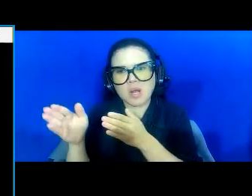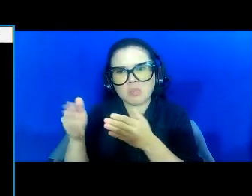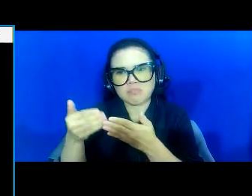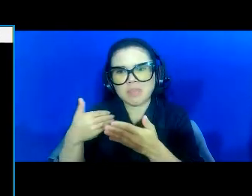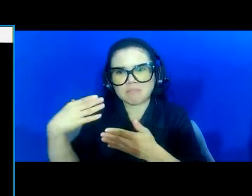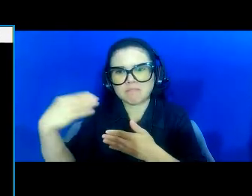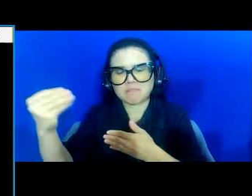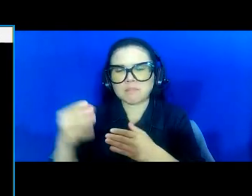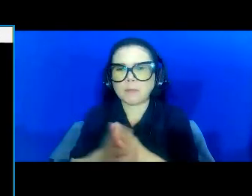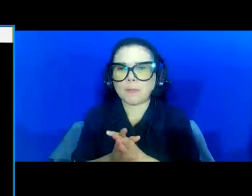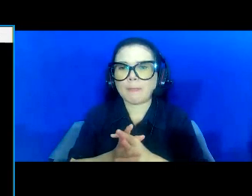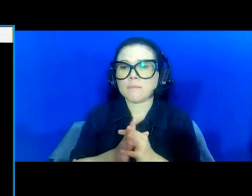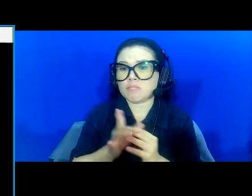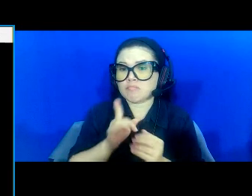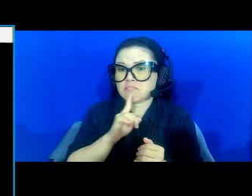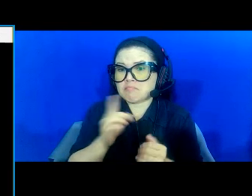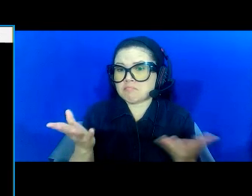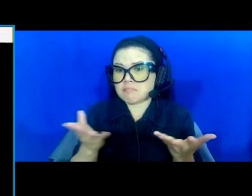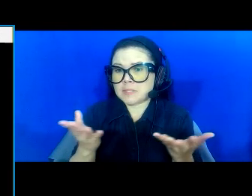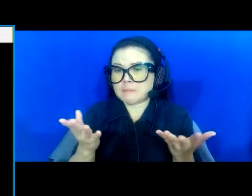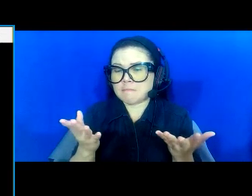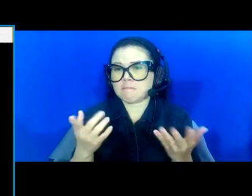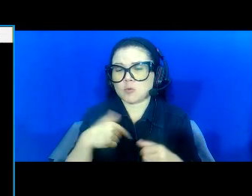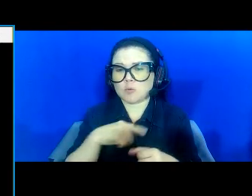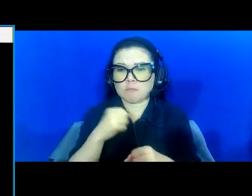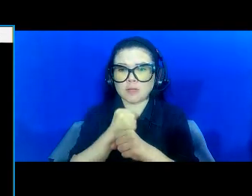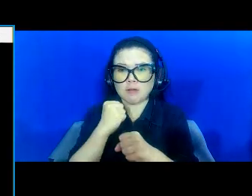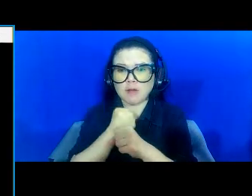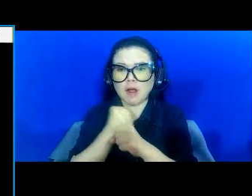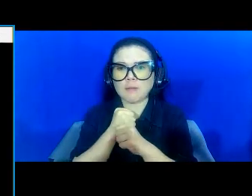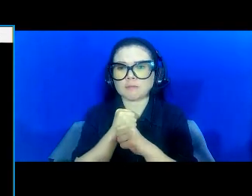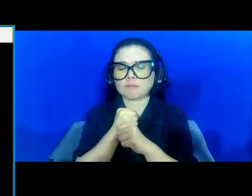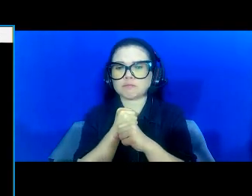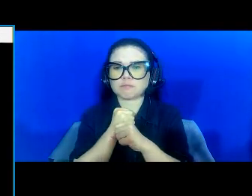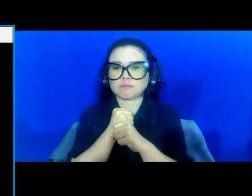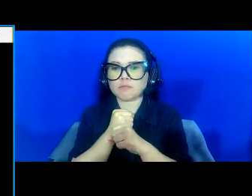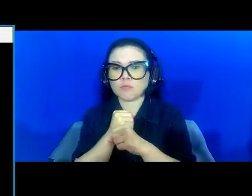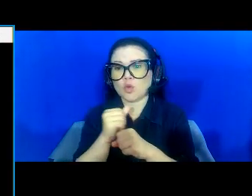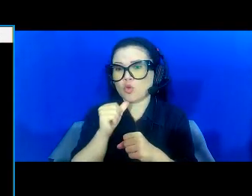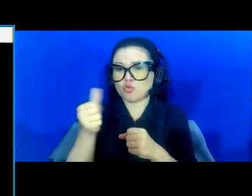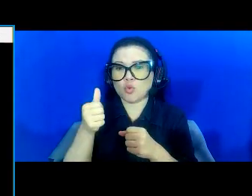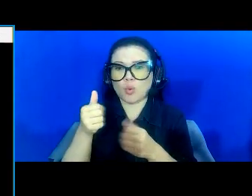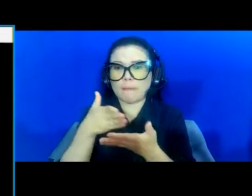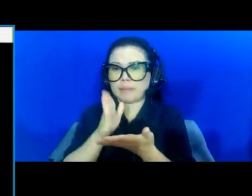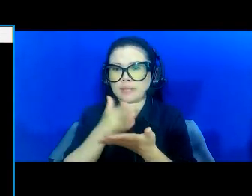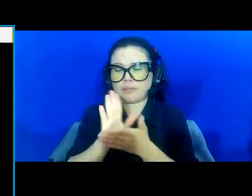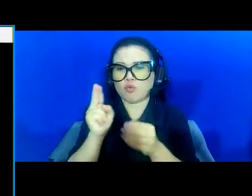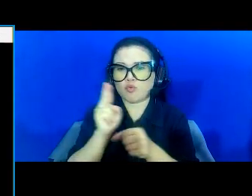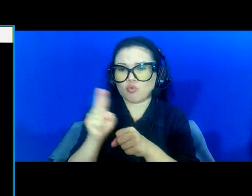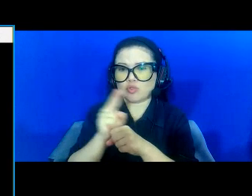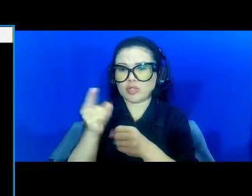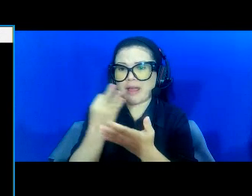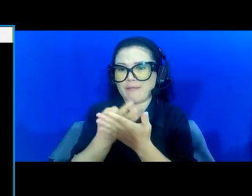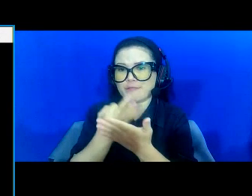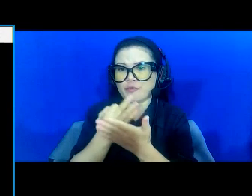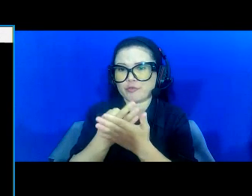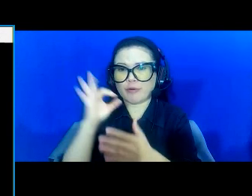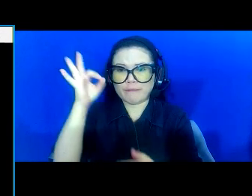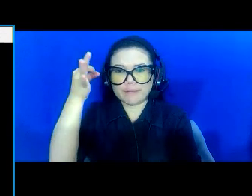estábamos trabajando con SANSA y no se permite, ¿verdad?, utilizar fondos federales para